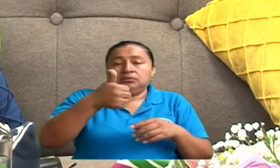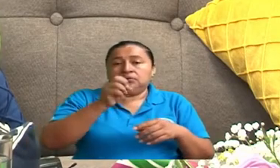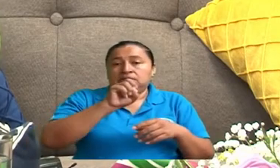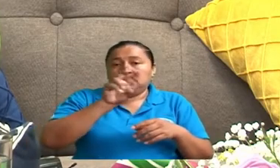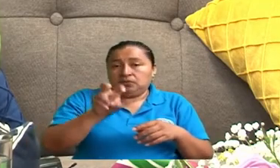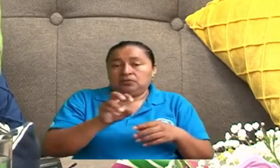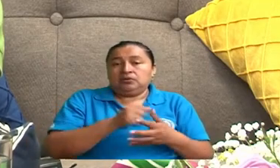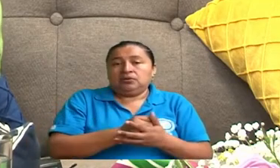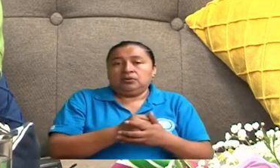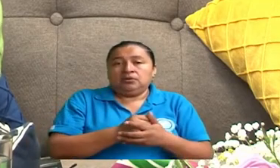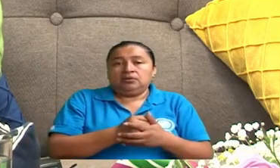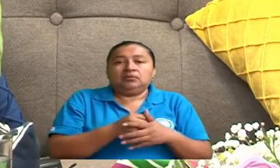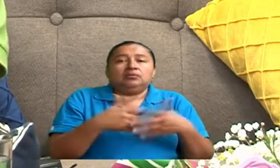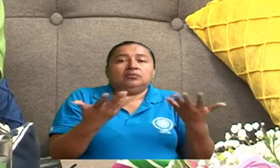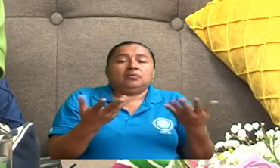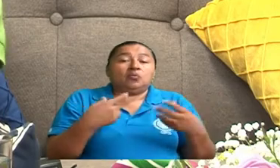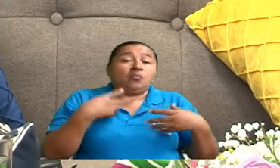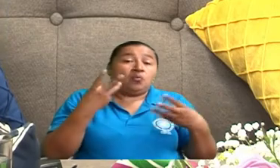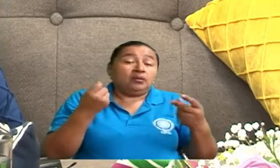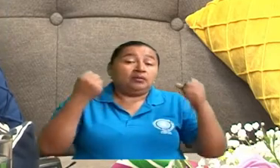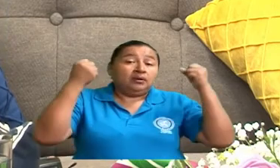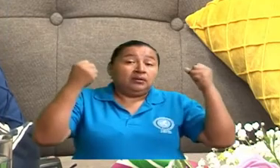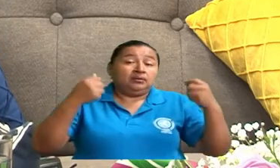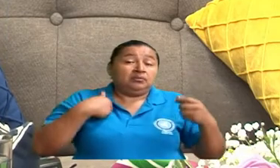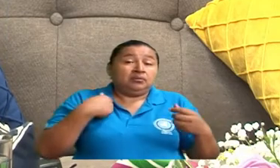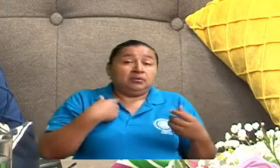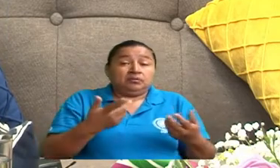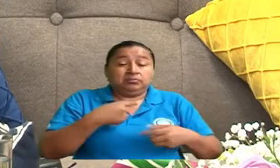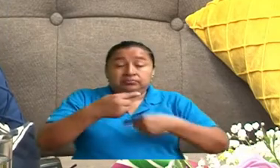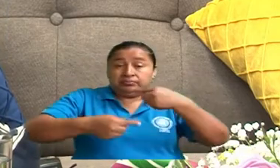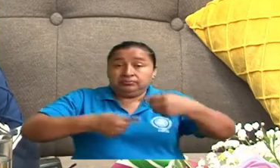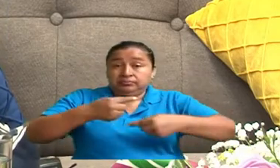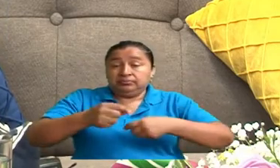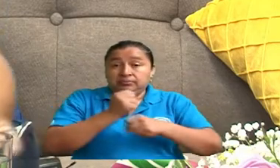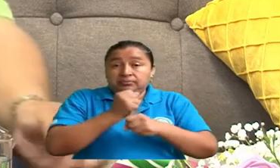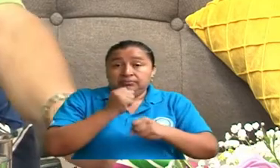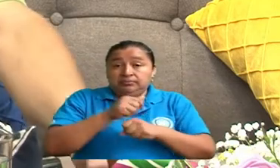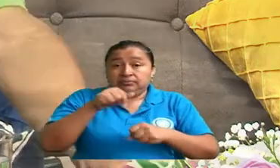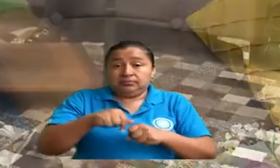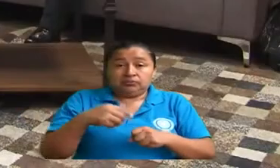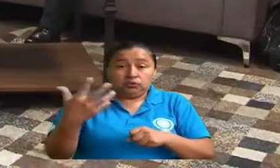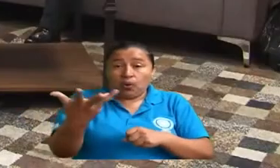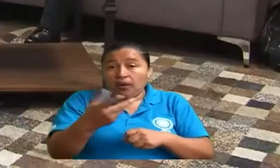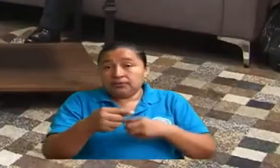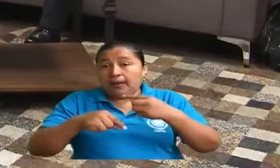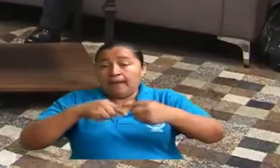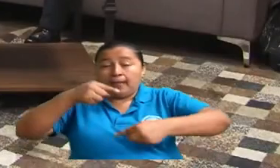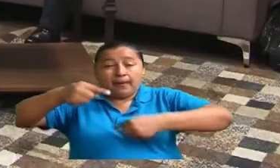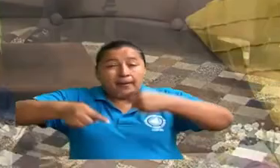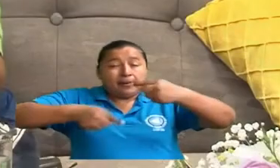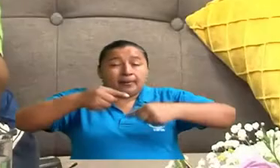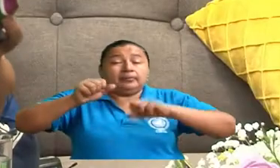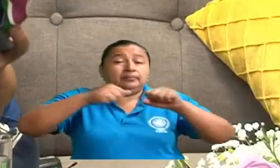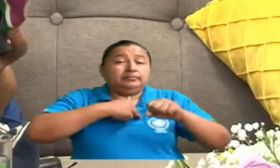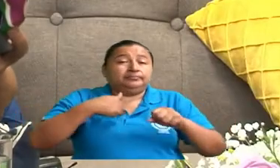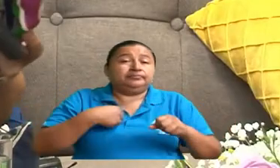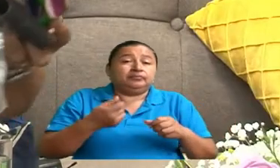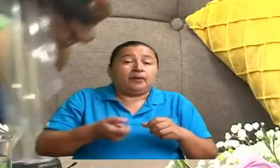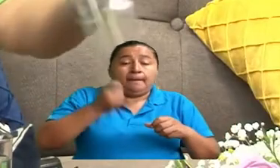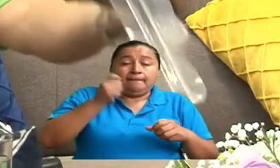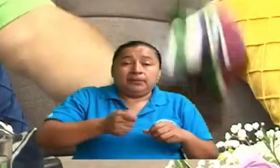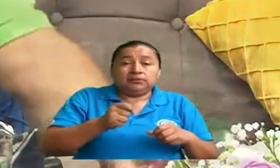córdobas, ¿cuánto estoy ganando? ¿Y cuánto me cuesta transformar todo este material para hacer 2 mazitos